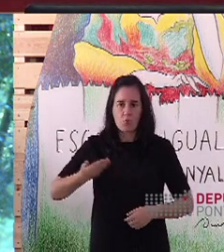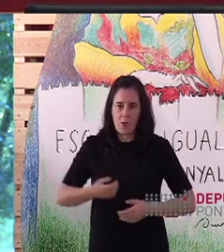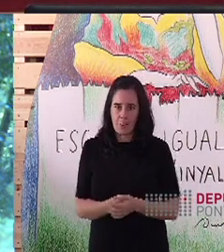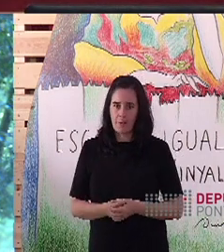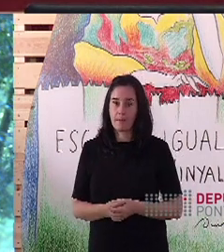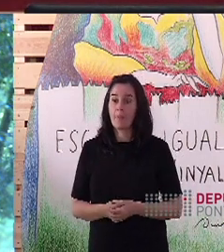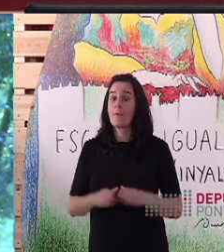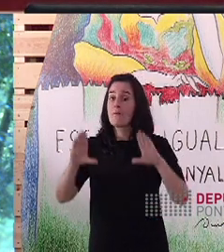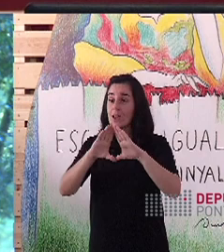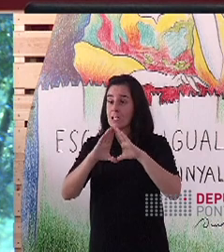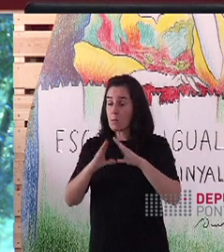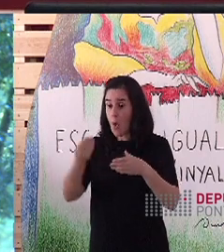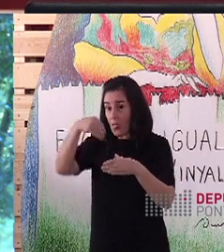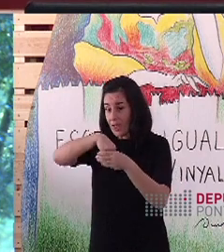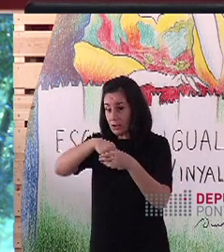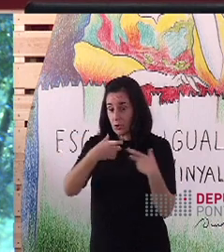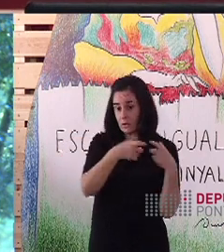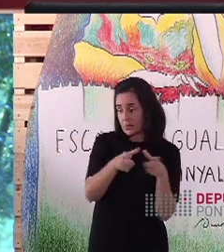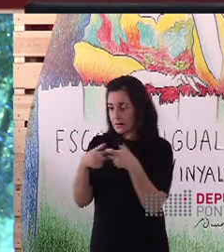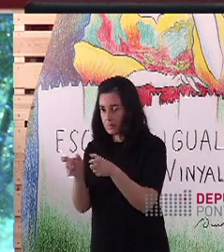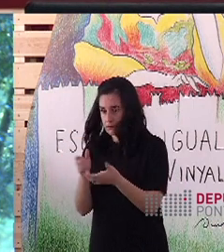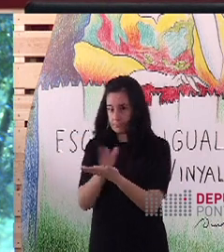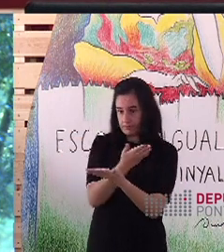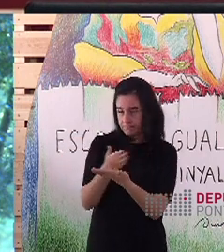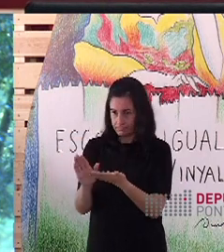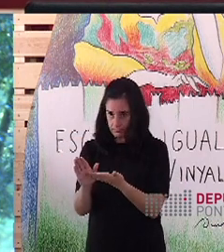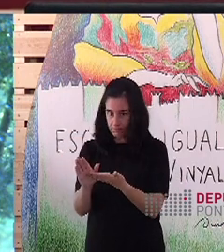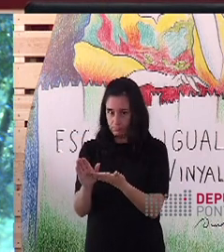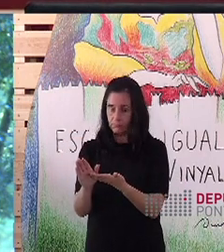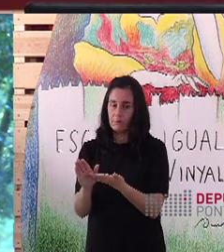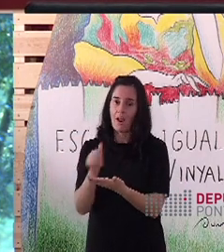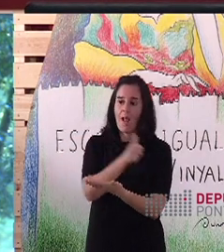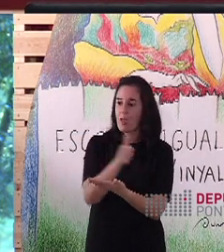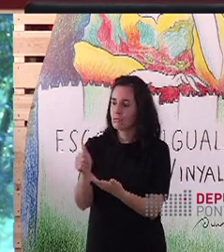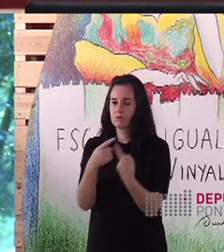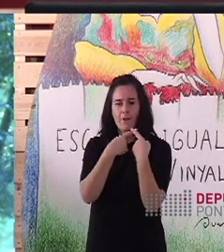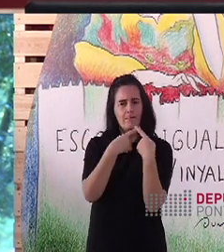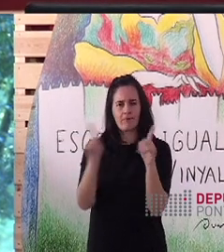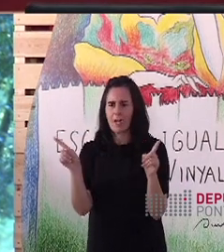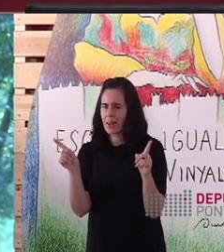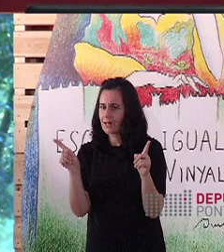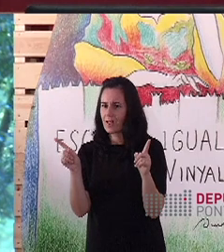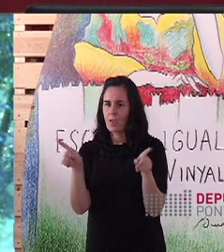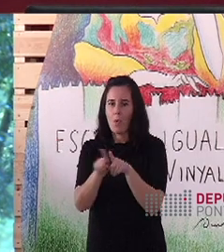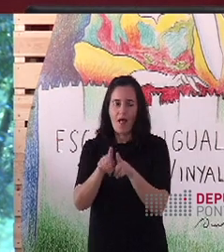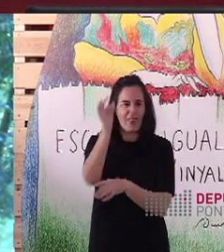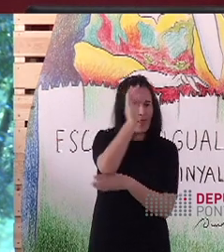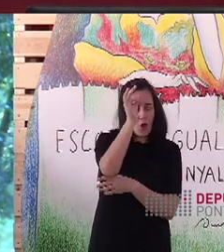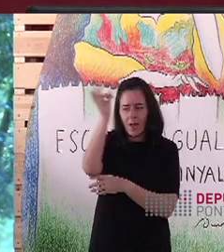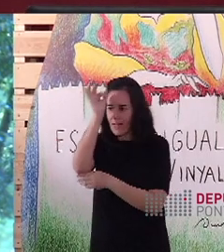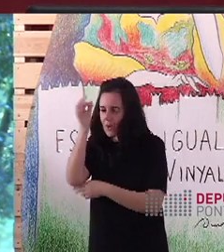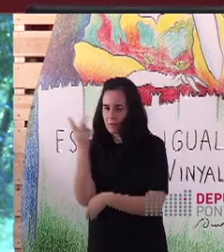el feminismo que tienen énfasis diferentes, que tienen asideros teóricos que